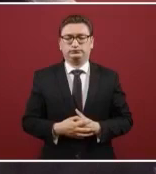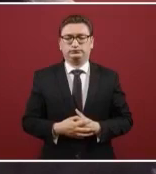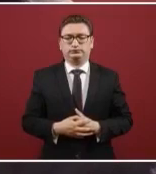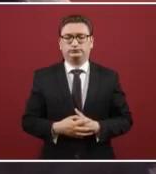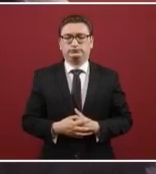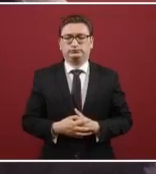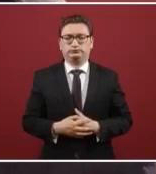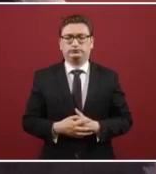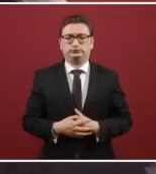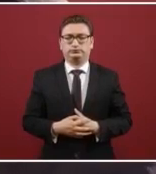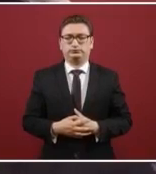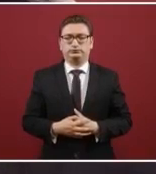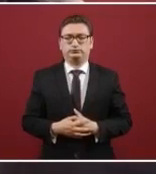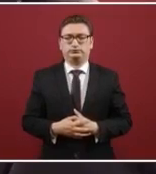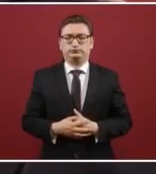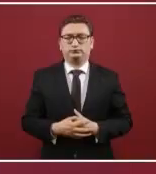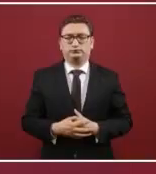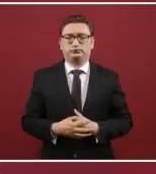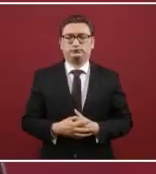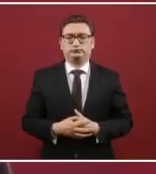va a haber